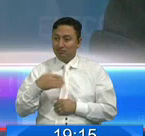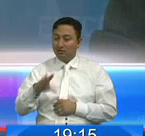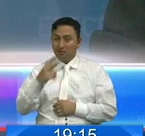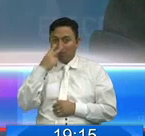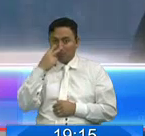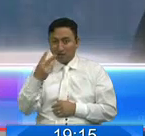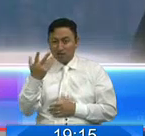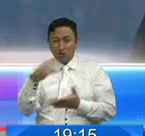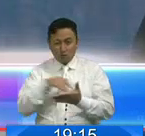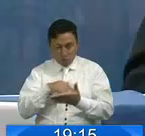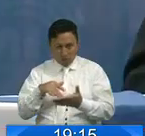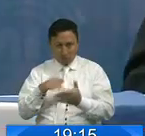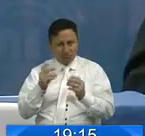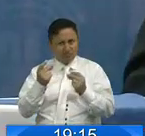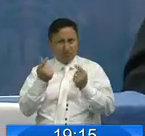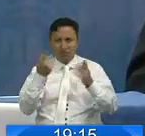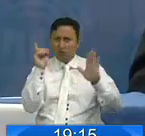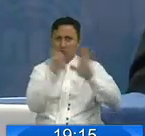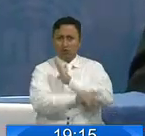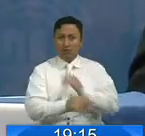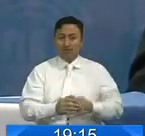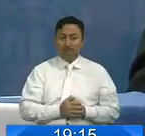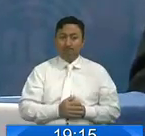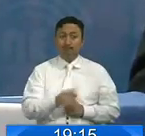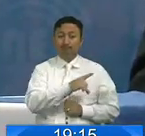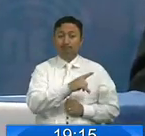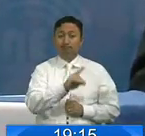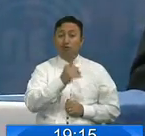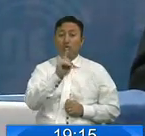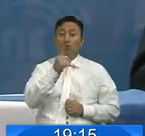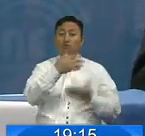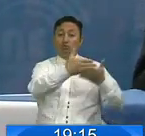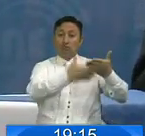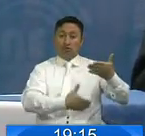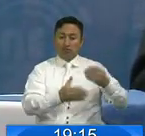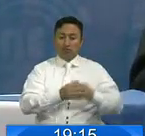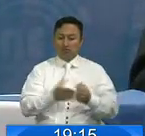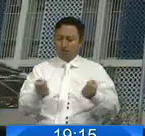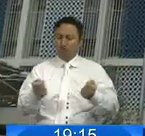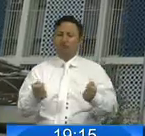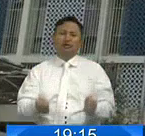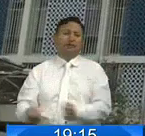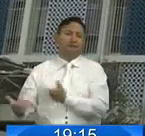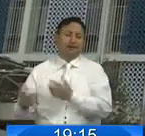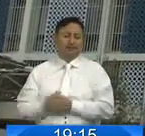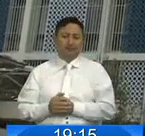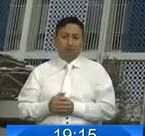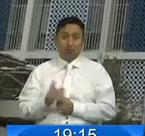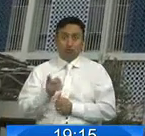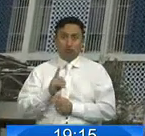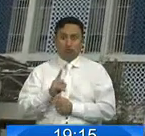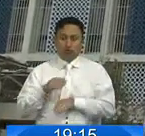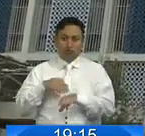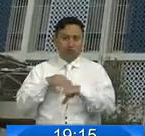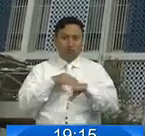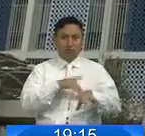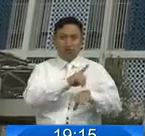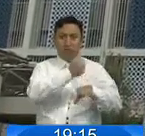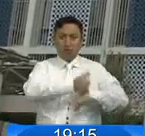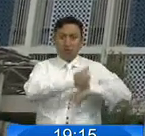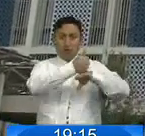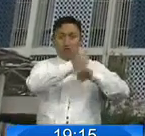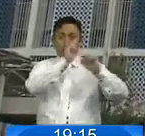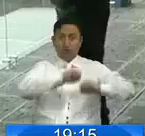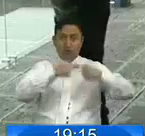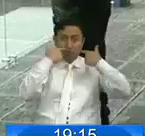de sospecha. Verde Soto espera que su estudio no quede relegado a un informe académico y que sirva de sustento para las autoridades